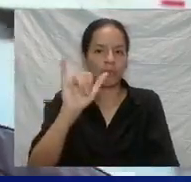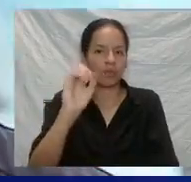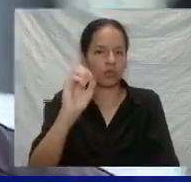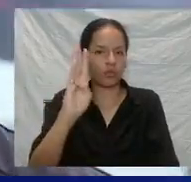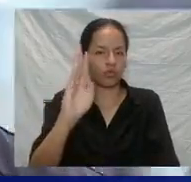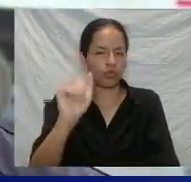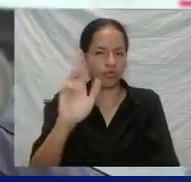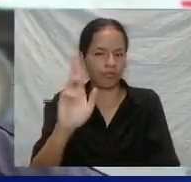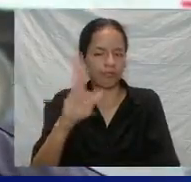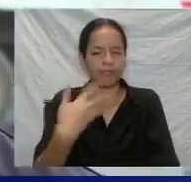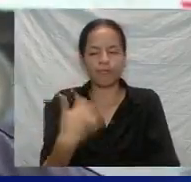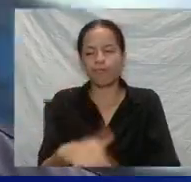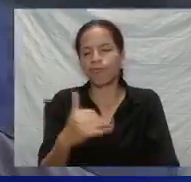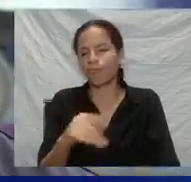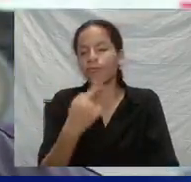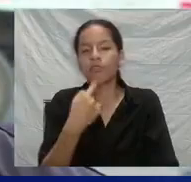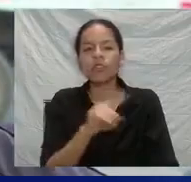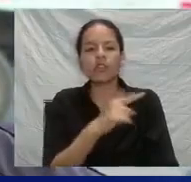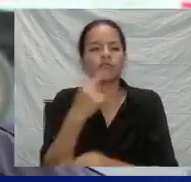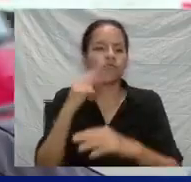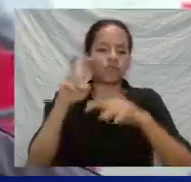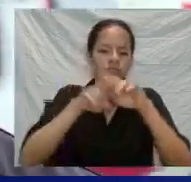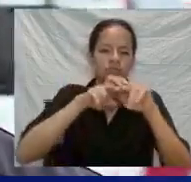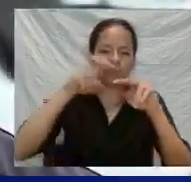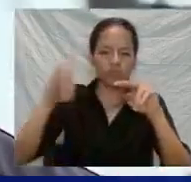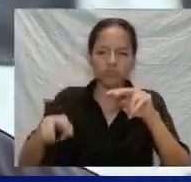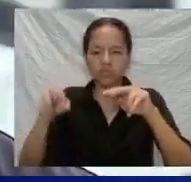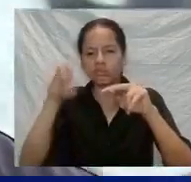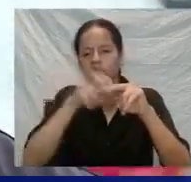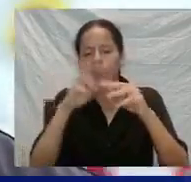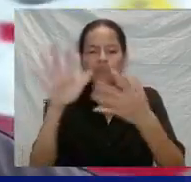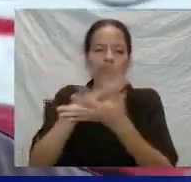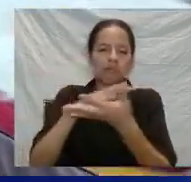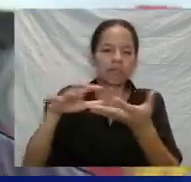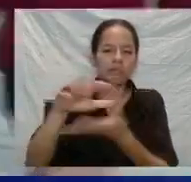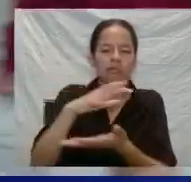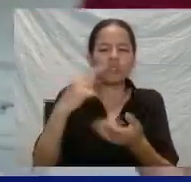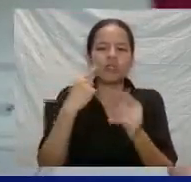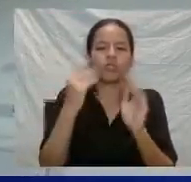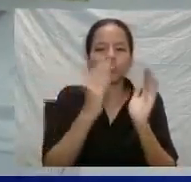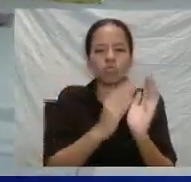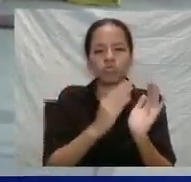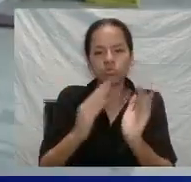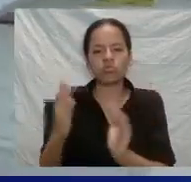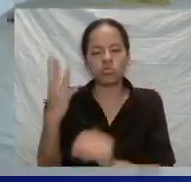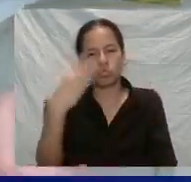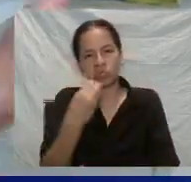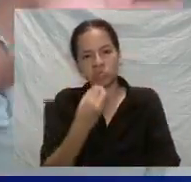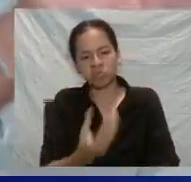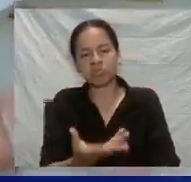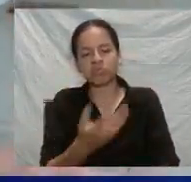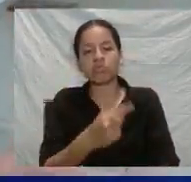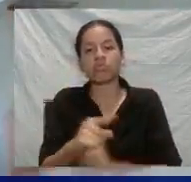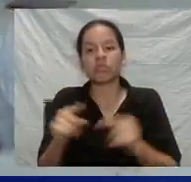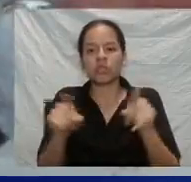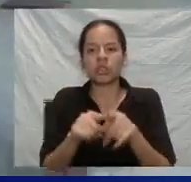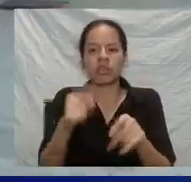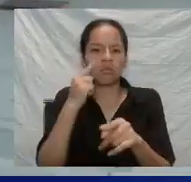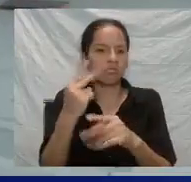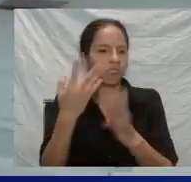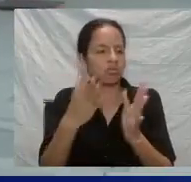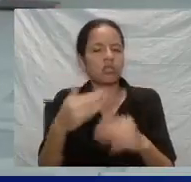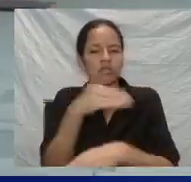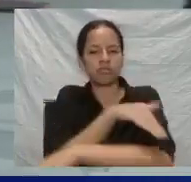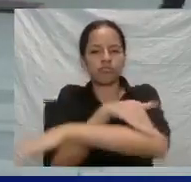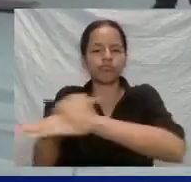van basten volver más orden ahora ya no va a ser como antes claro ahora si eso no sólo nos orientó a uno